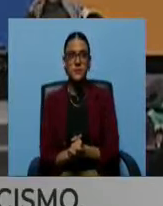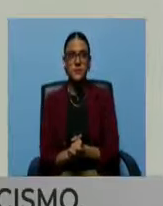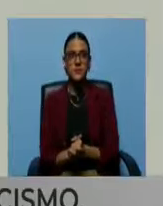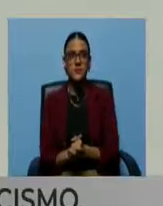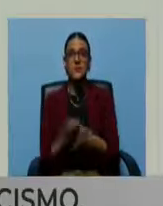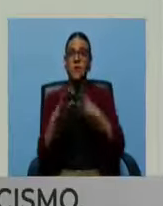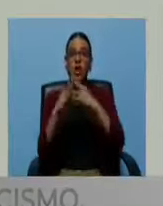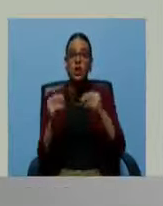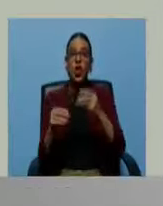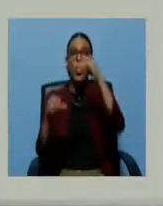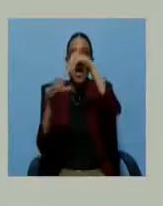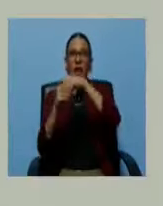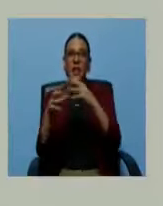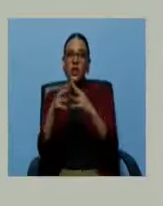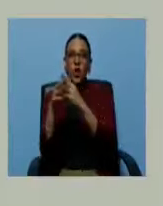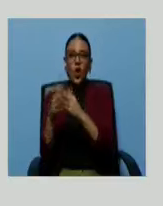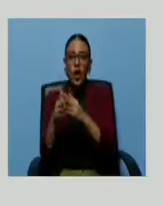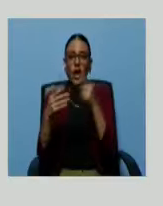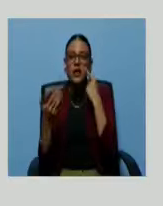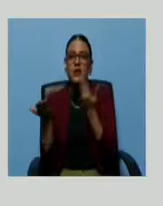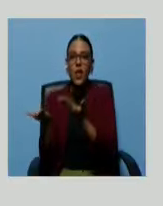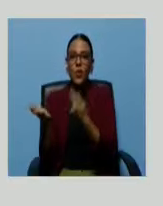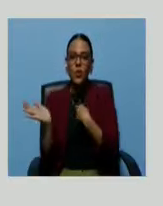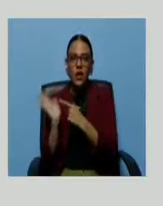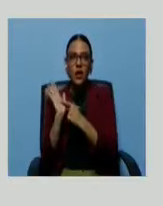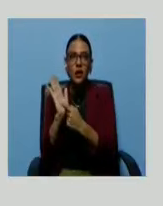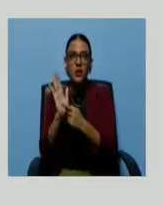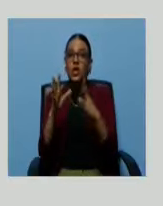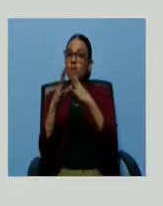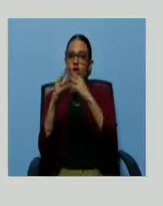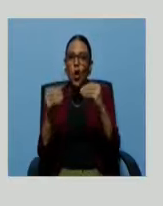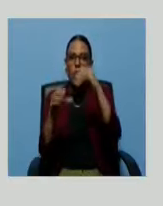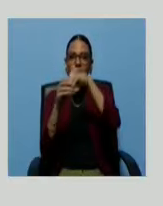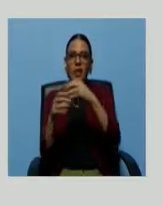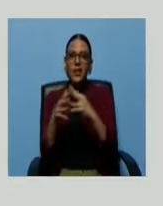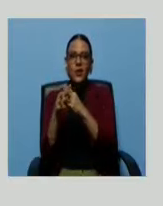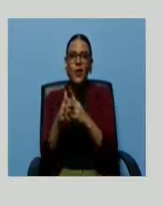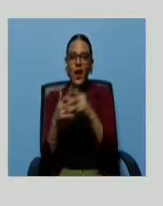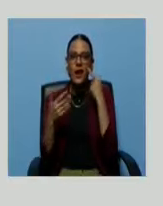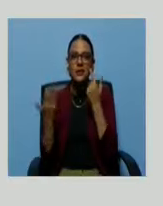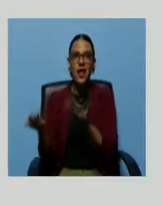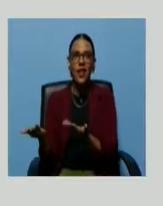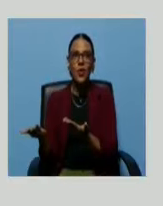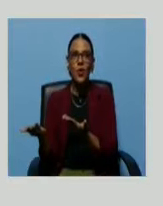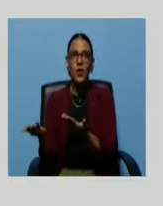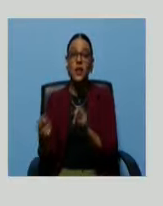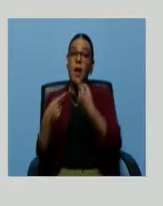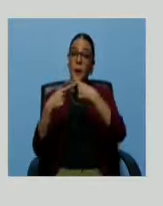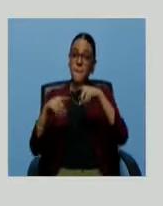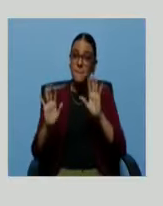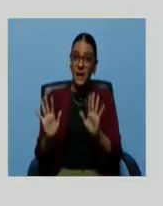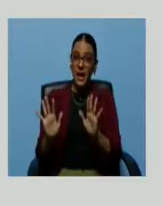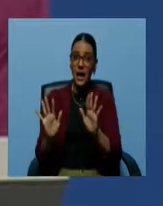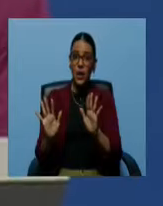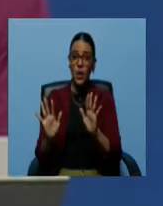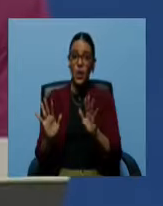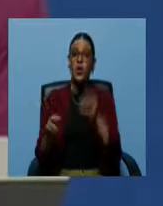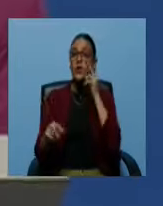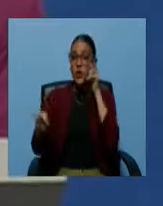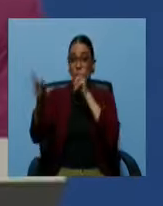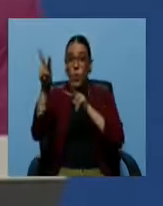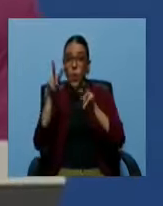Todas están concentradas en los Estados Unidos de Norteamérica. Pero si ven su